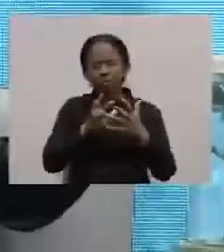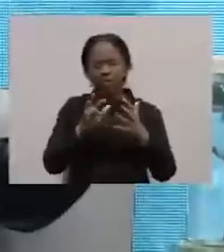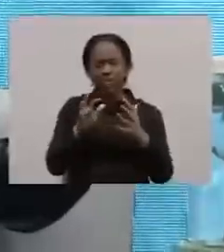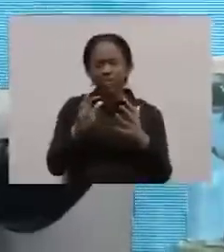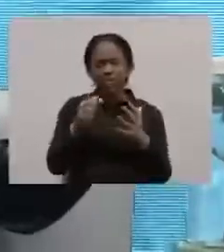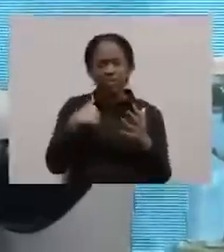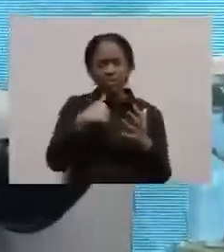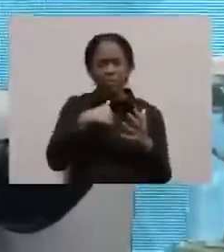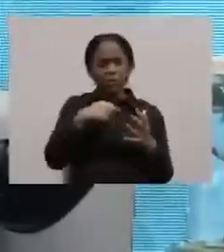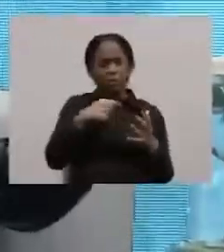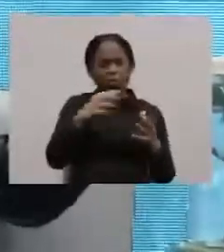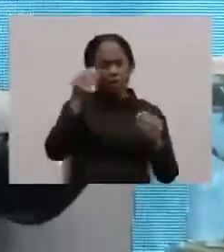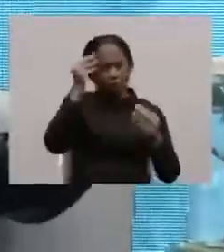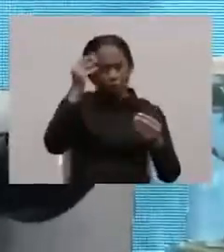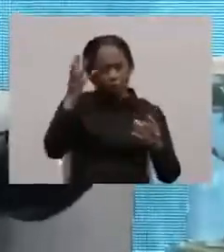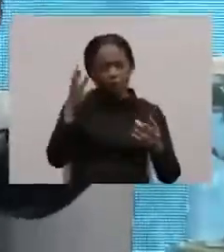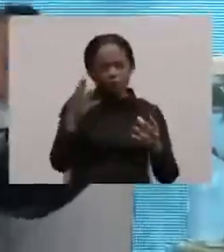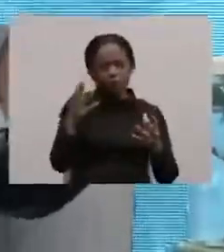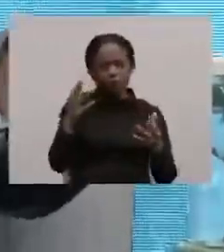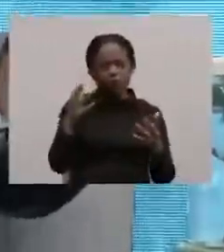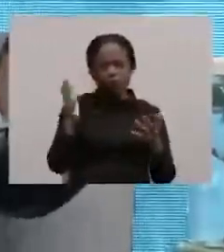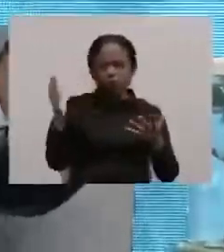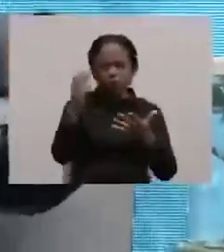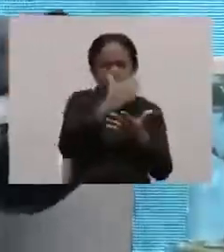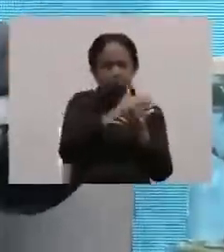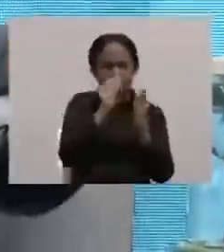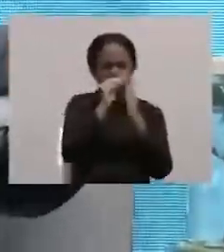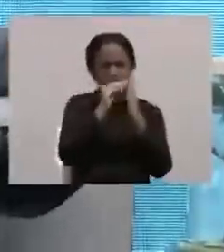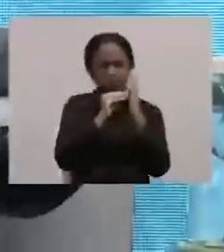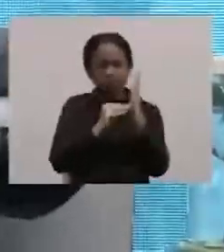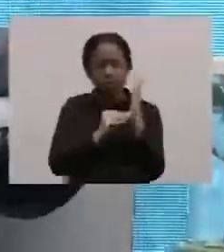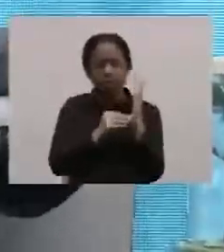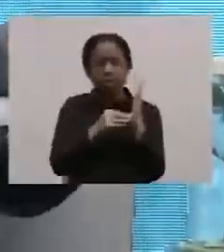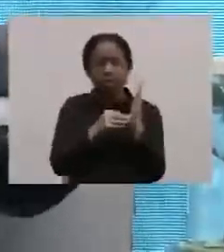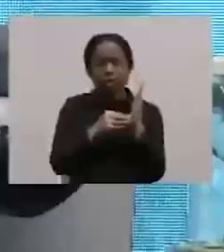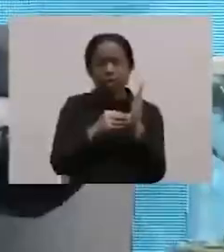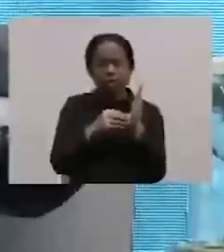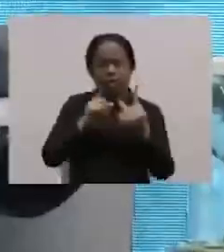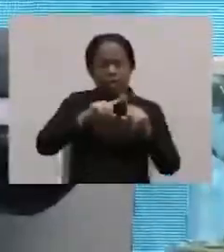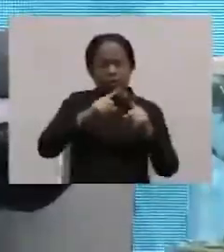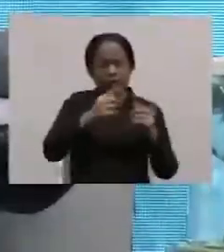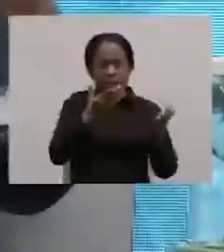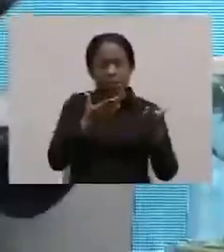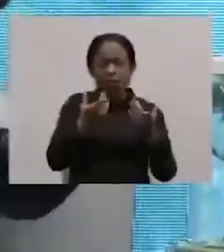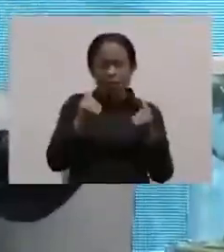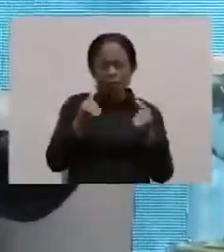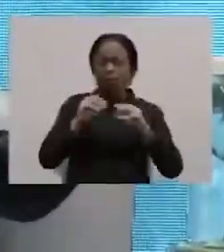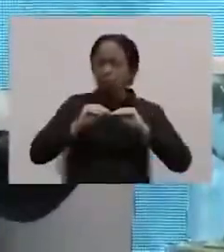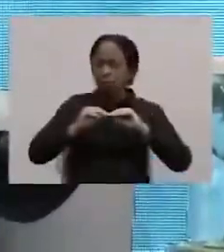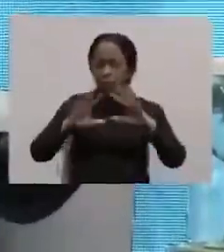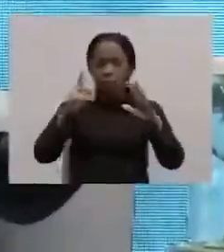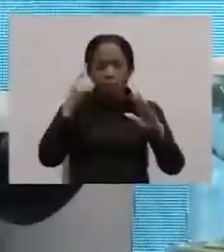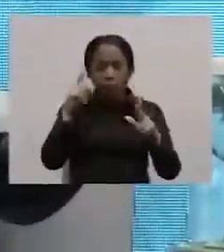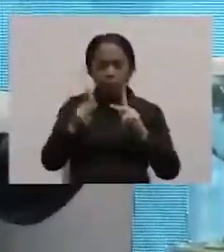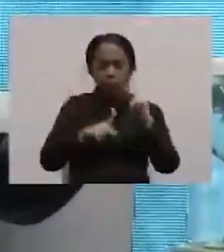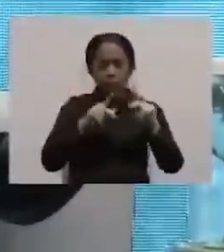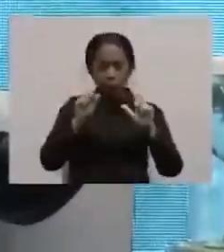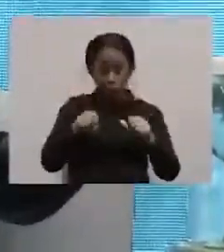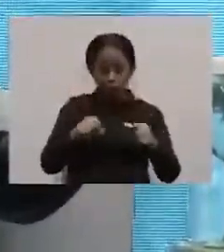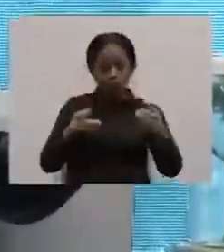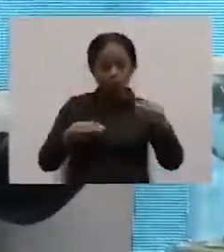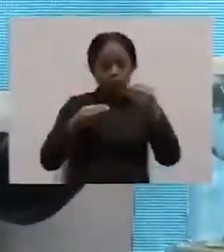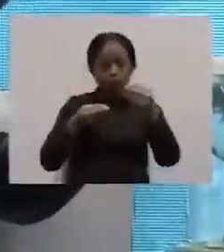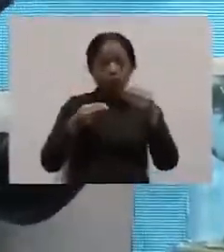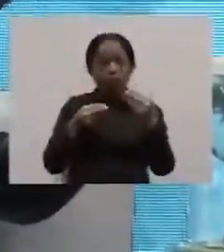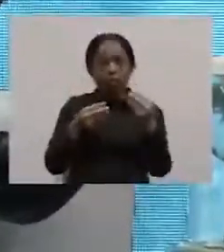informaciones, procesarlas y utilizando las herramientas que nos enseña el periodismo, difundirlas, para que la gente tenga esa herramienta para